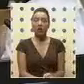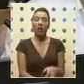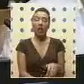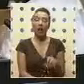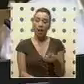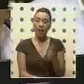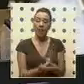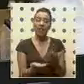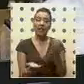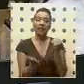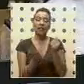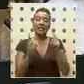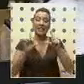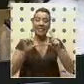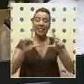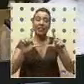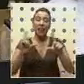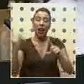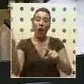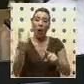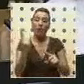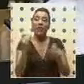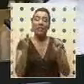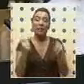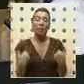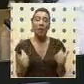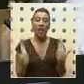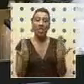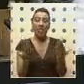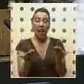tenemos que certificar aquellas instituciones que sí pueden proveer